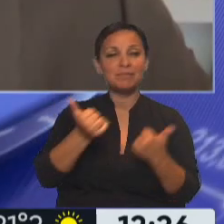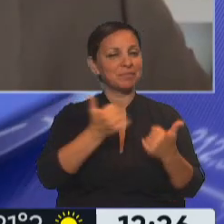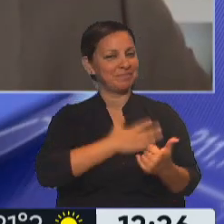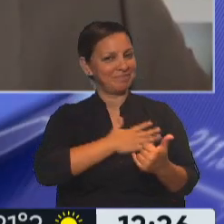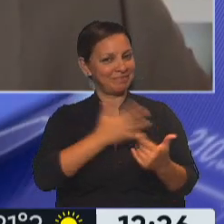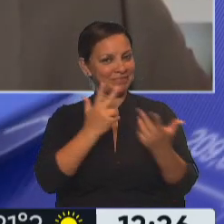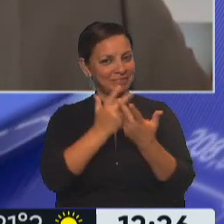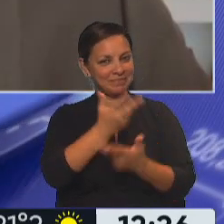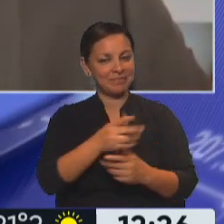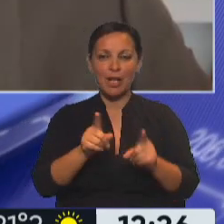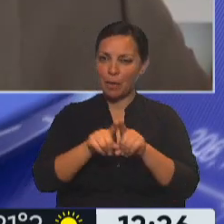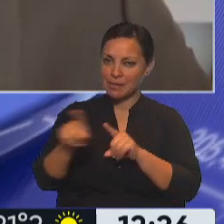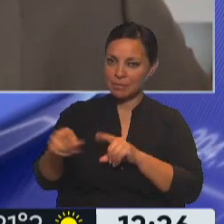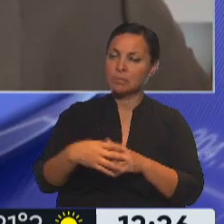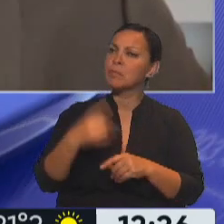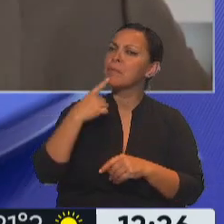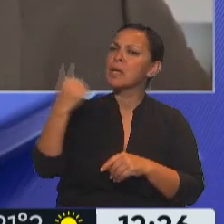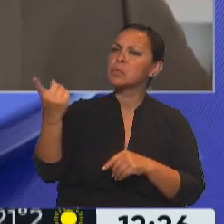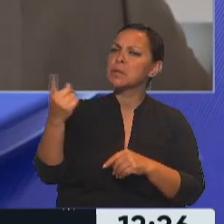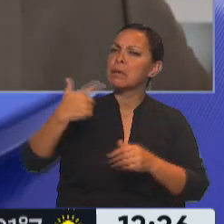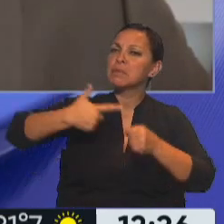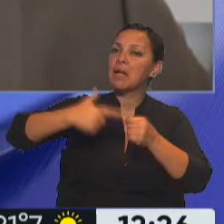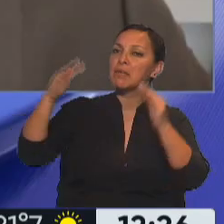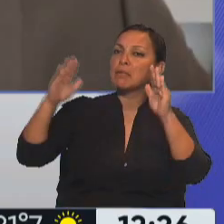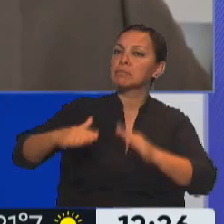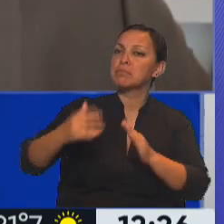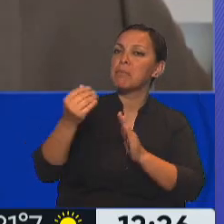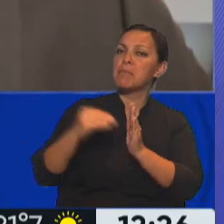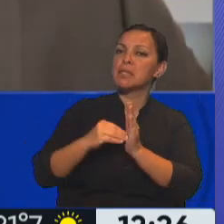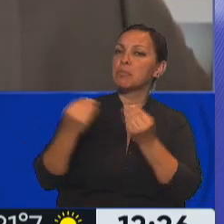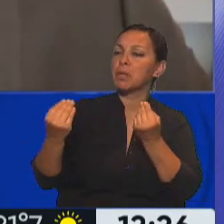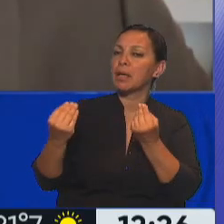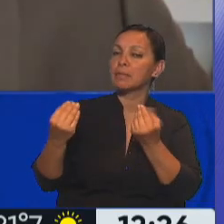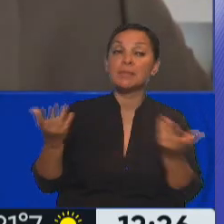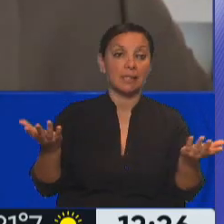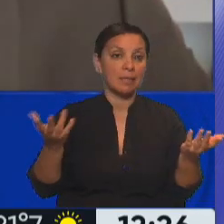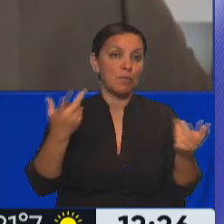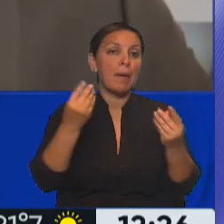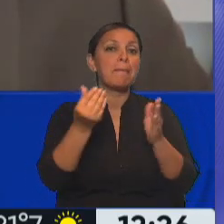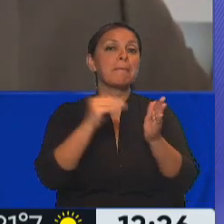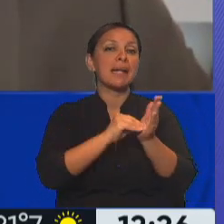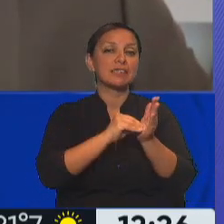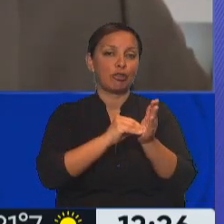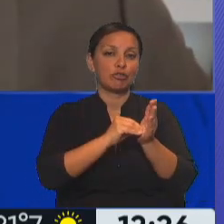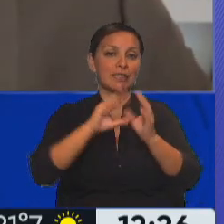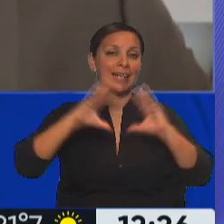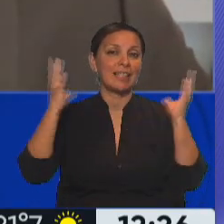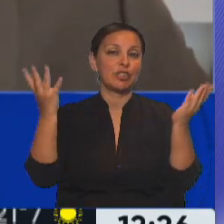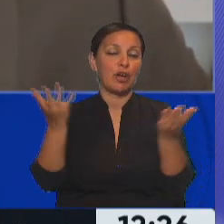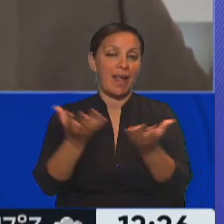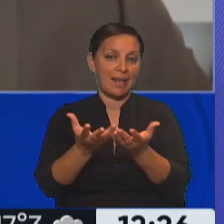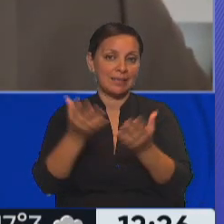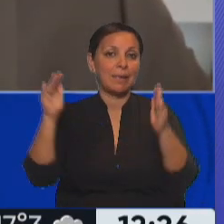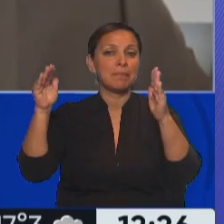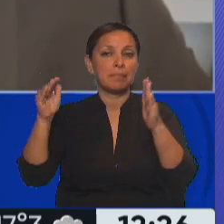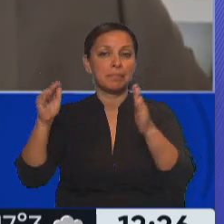contigo. Lo mismo digo. ¿Por qué bajó la nafta, Agustín? Bueno, porque están bajando los precios internacionales y hoy tenemos un país que está más